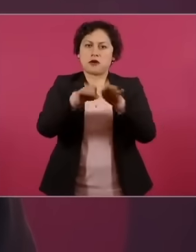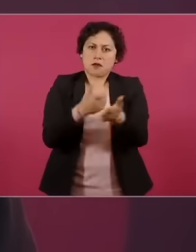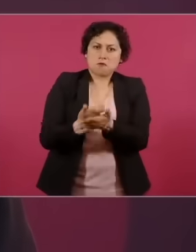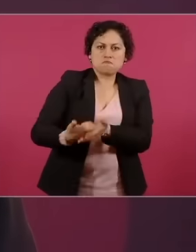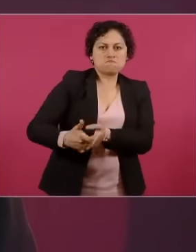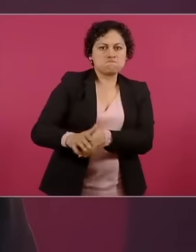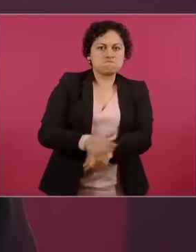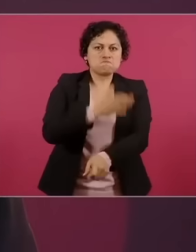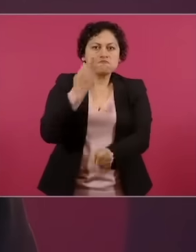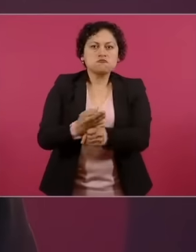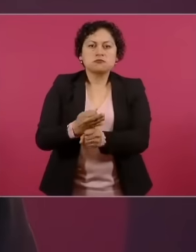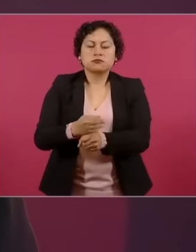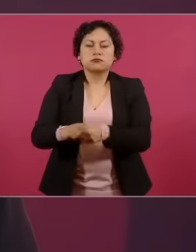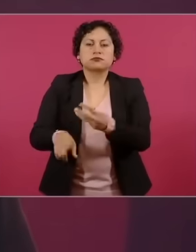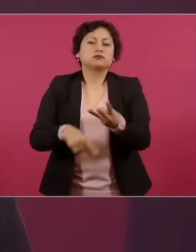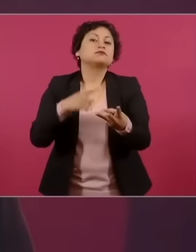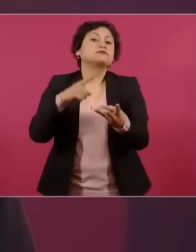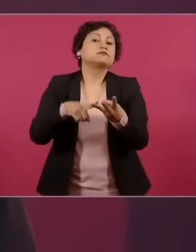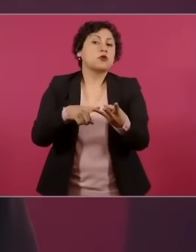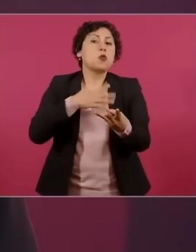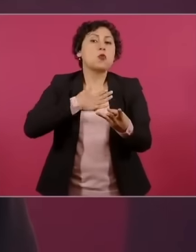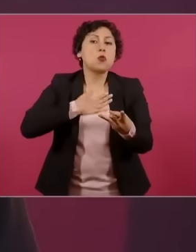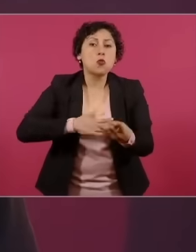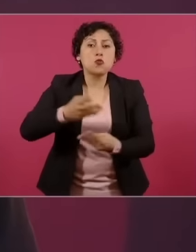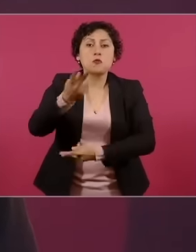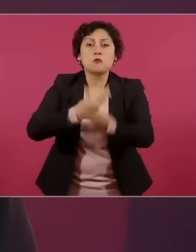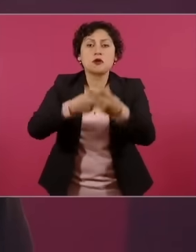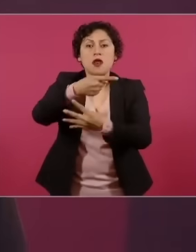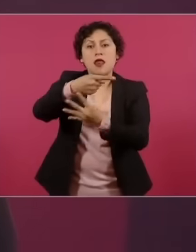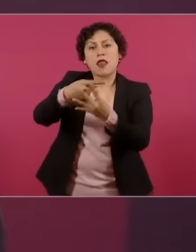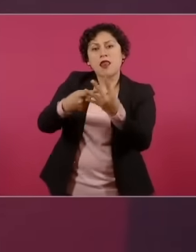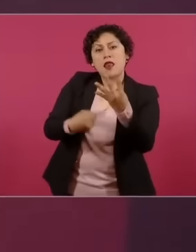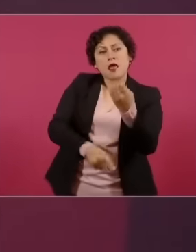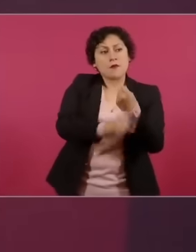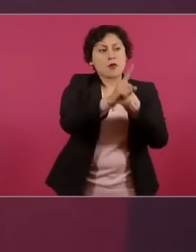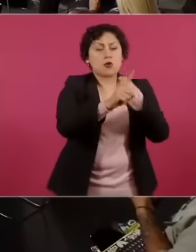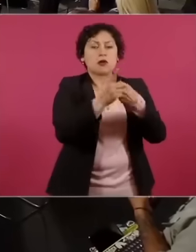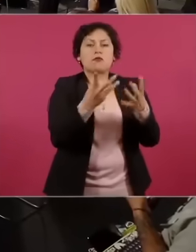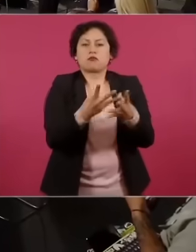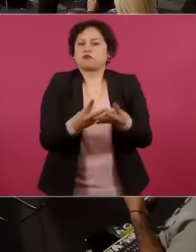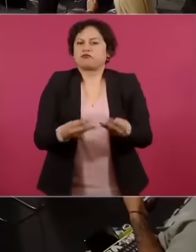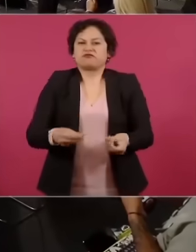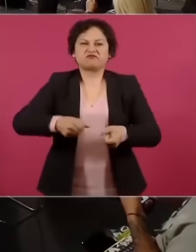justos, se va a resolver. Me preocupa